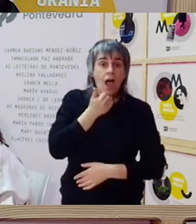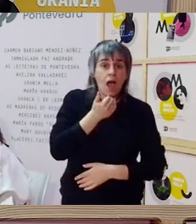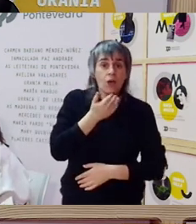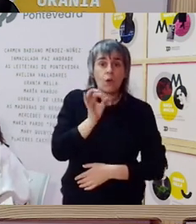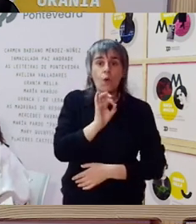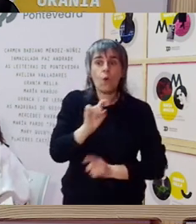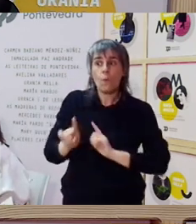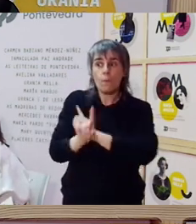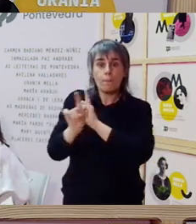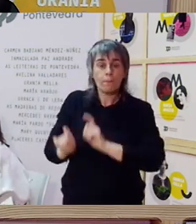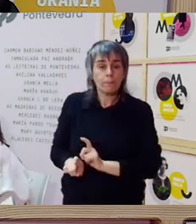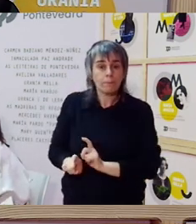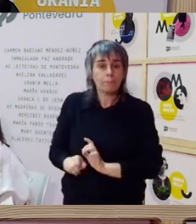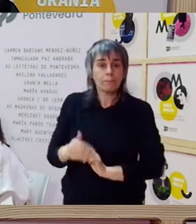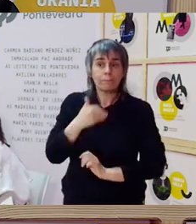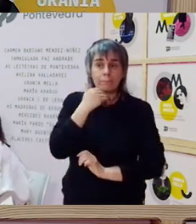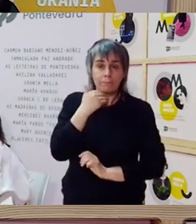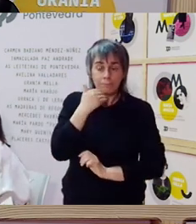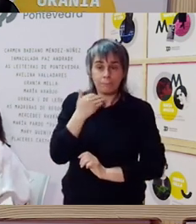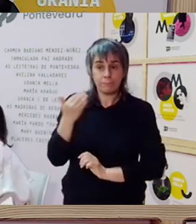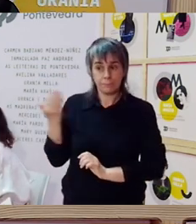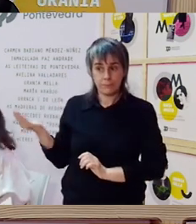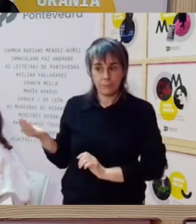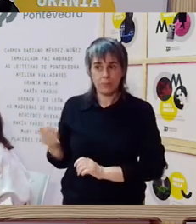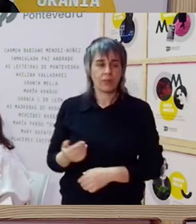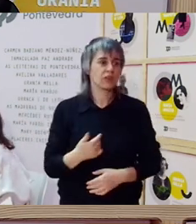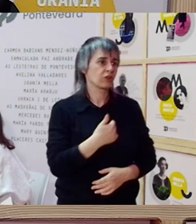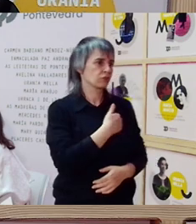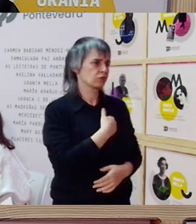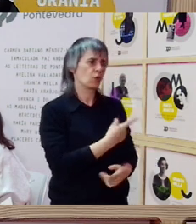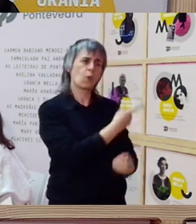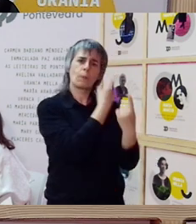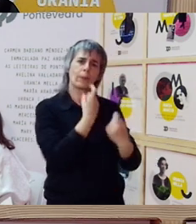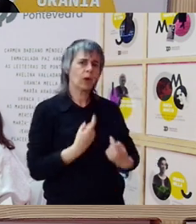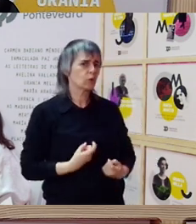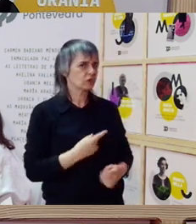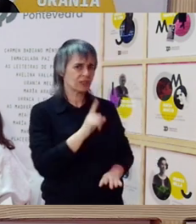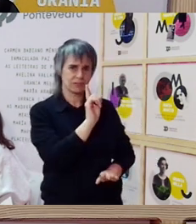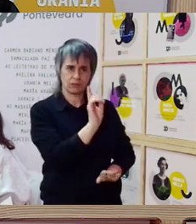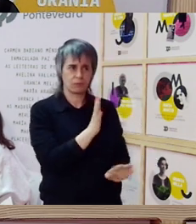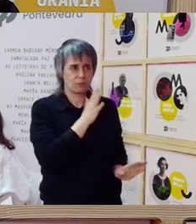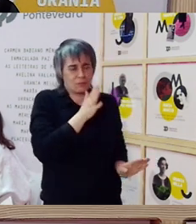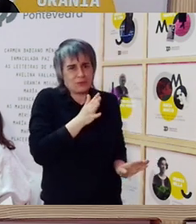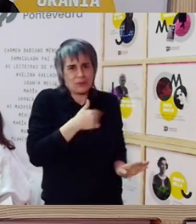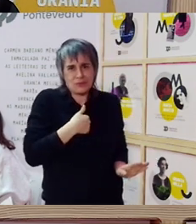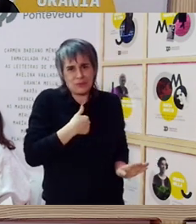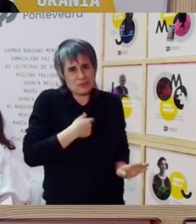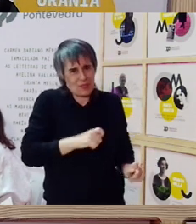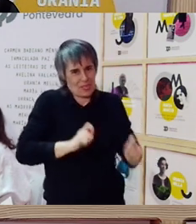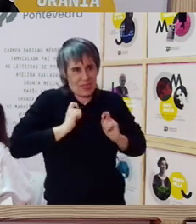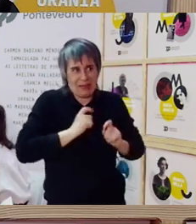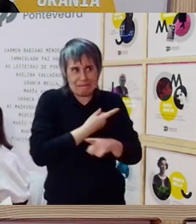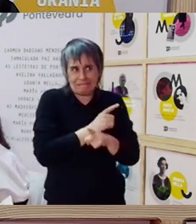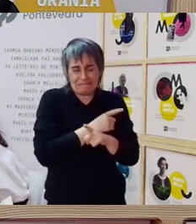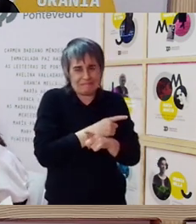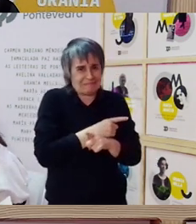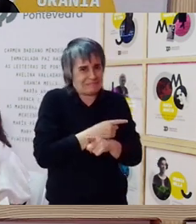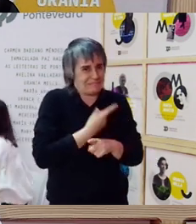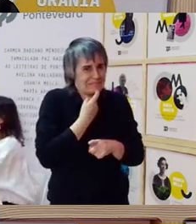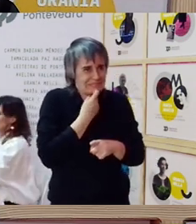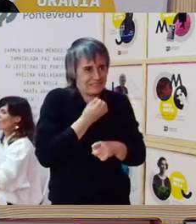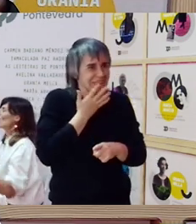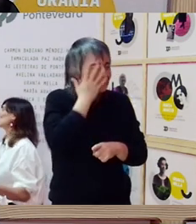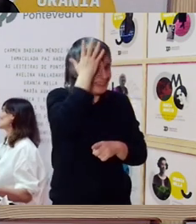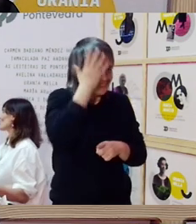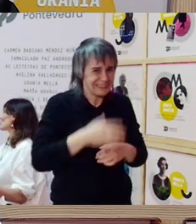pregunta para Silvia. A mí non me fagades preguntas, porque non me poñades nerviosa.